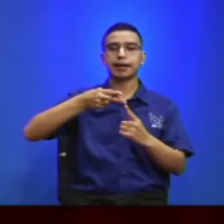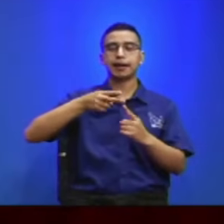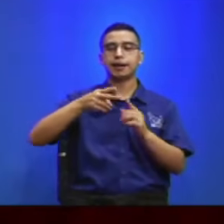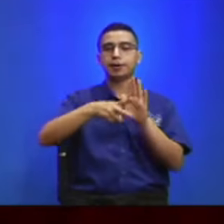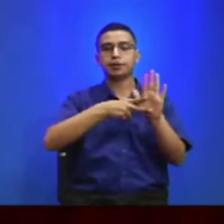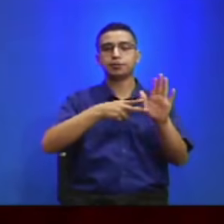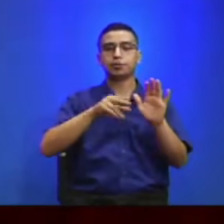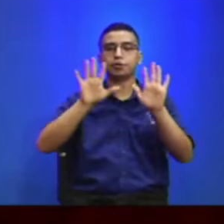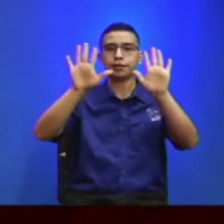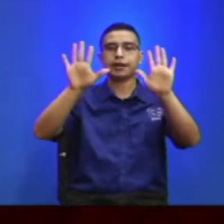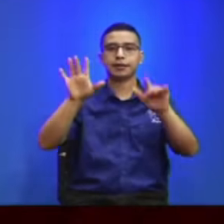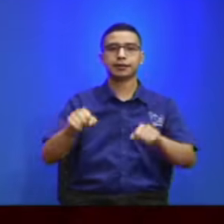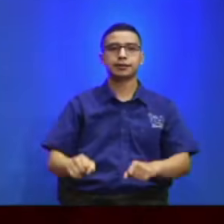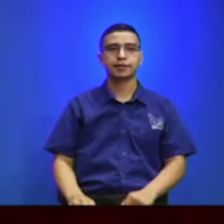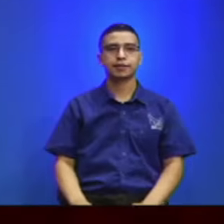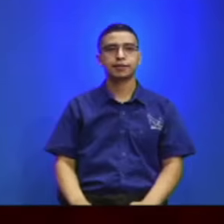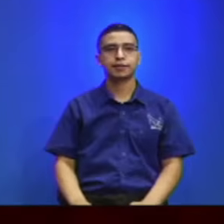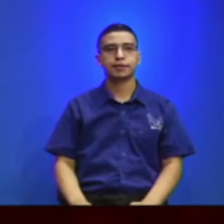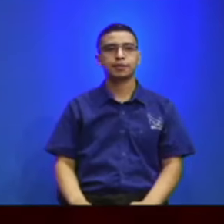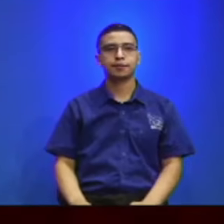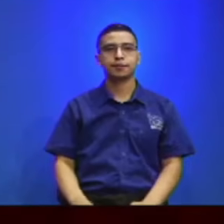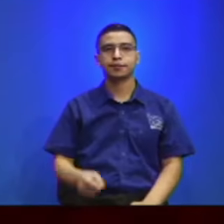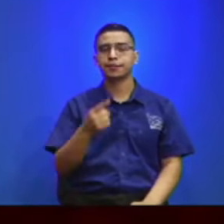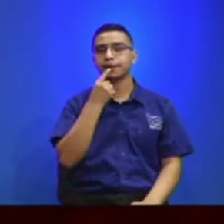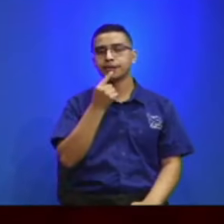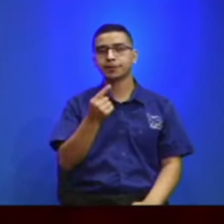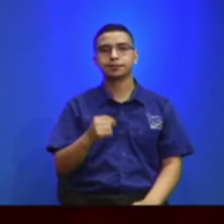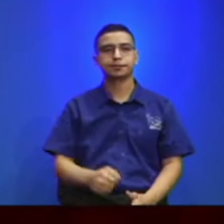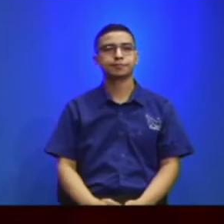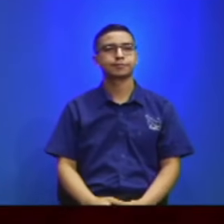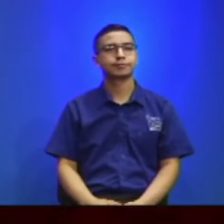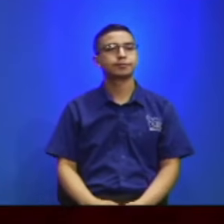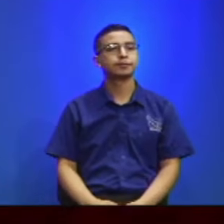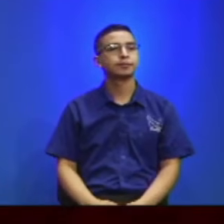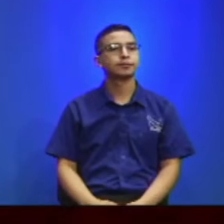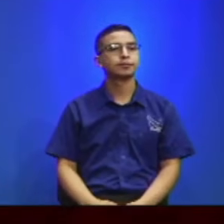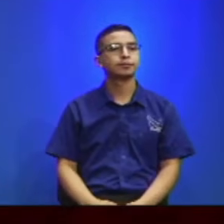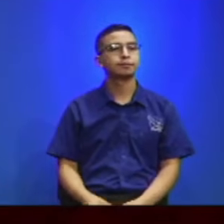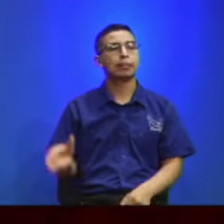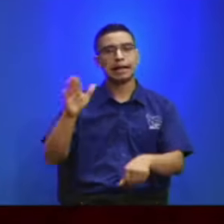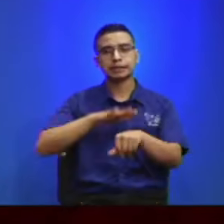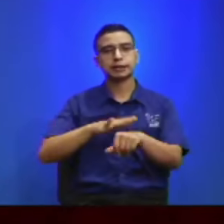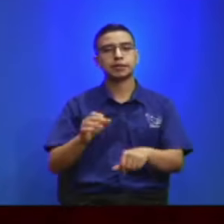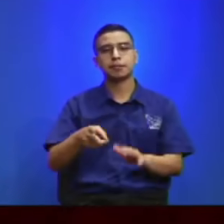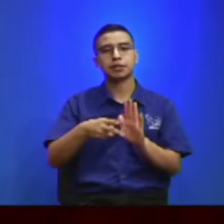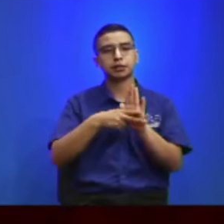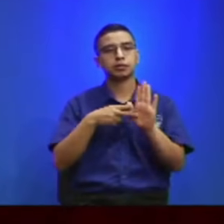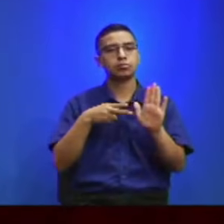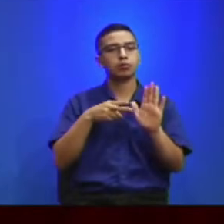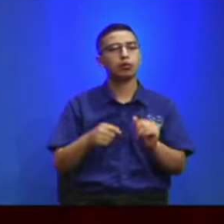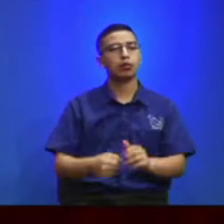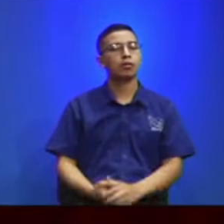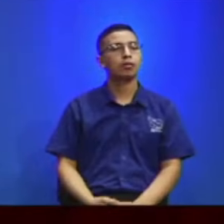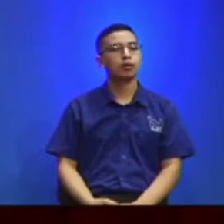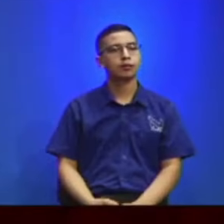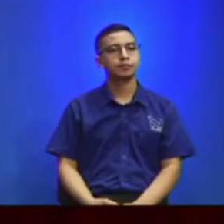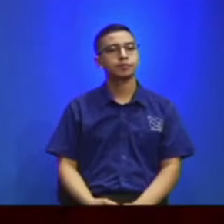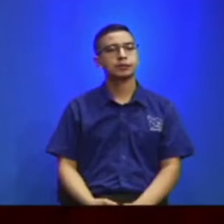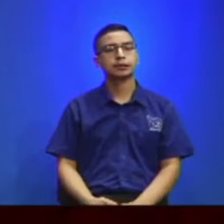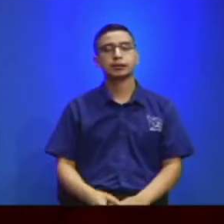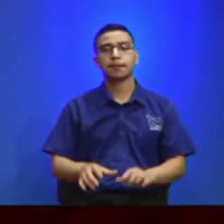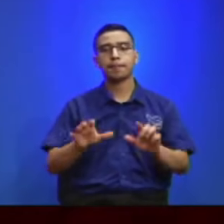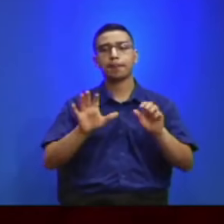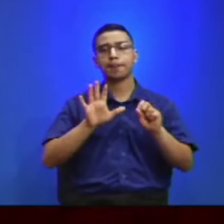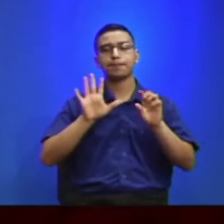dice más adelante y tal es un poco más adelante todavía el